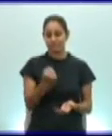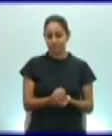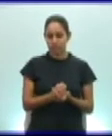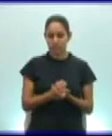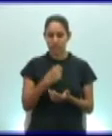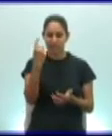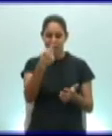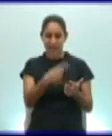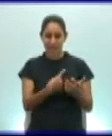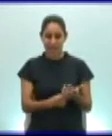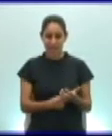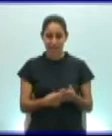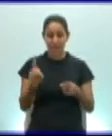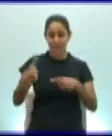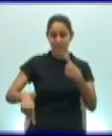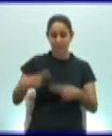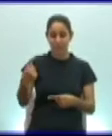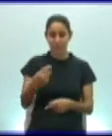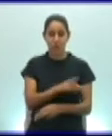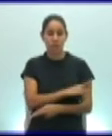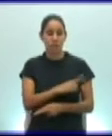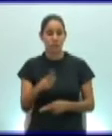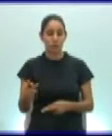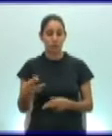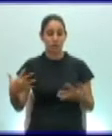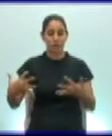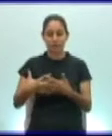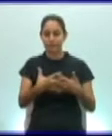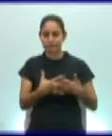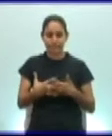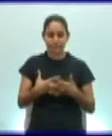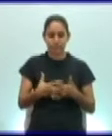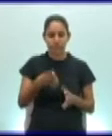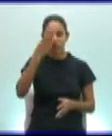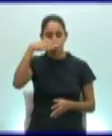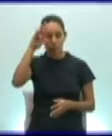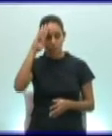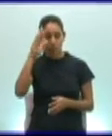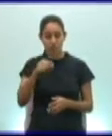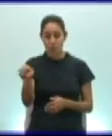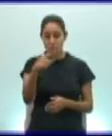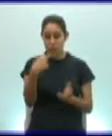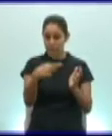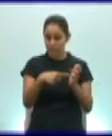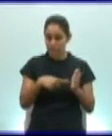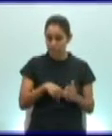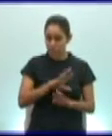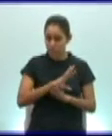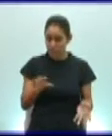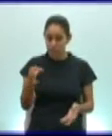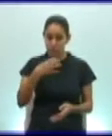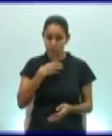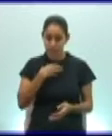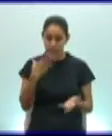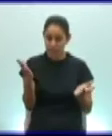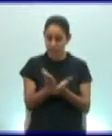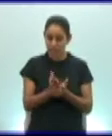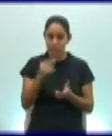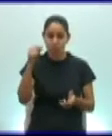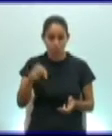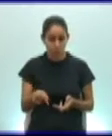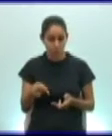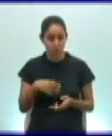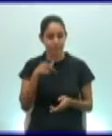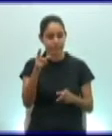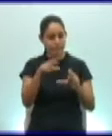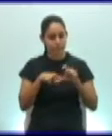histórico de los Estados Unidos hacia Cuba? Creo que ya los elementos ustedes lo tienen. Hoy la clase se la dedicamos en parte a ese